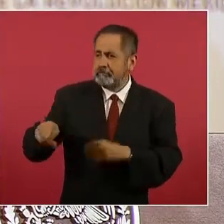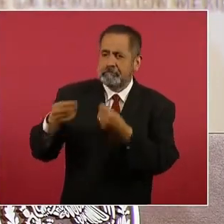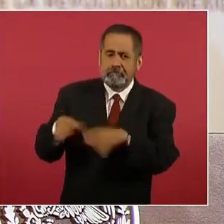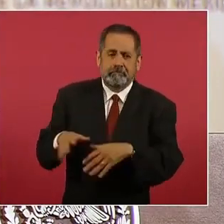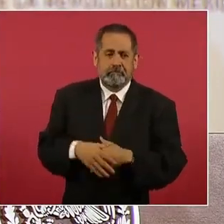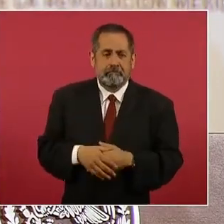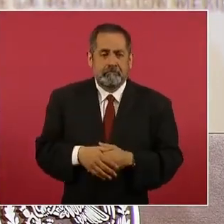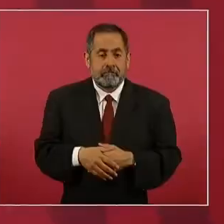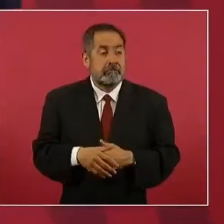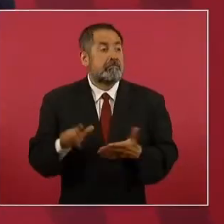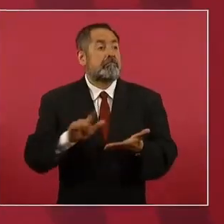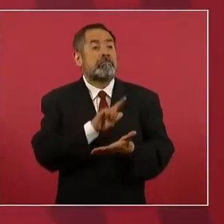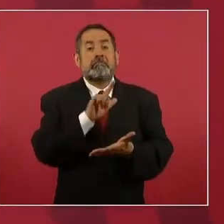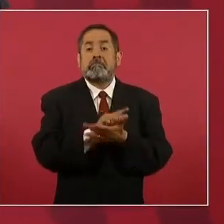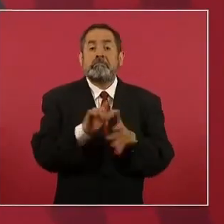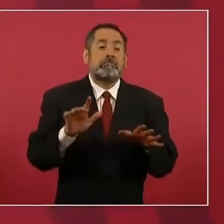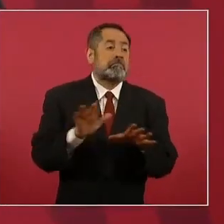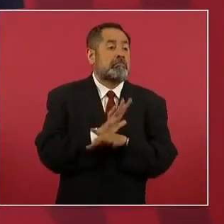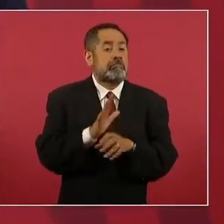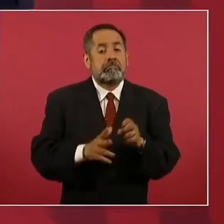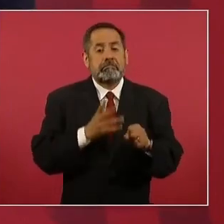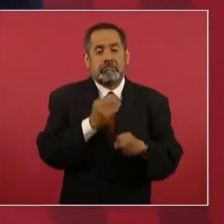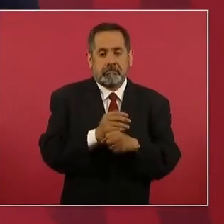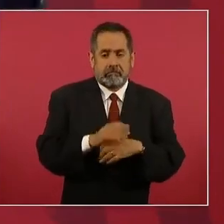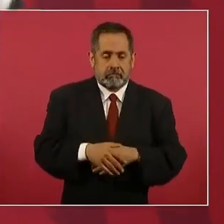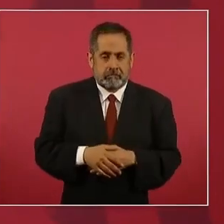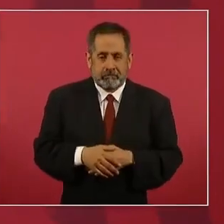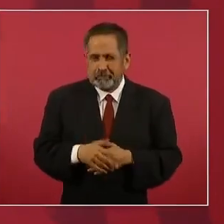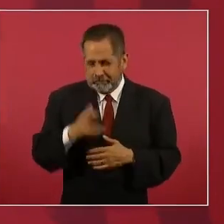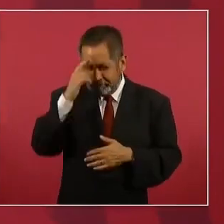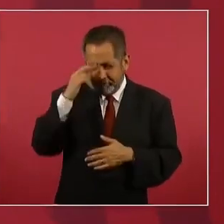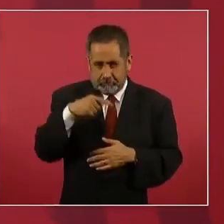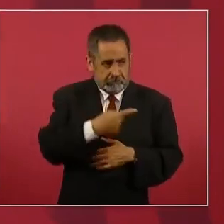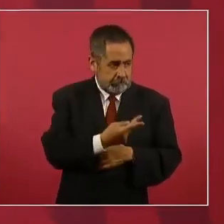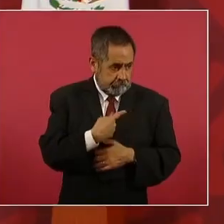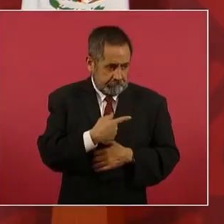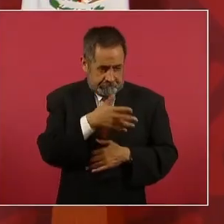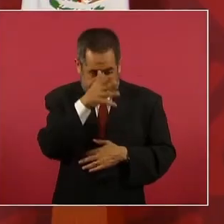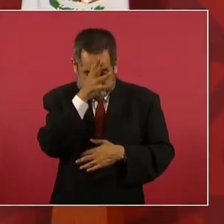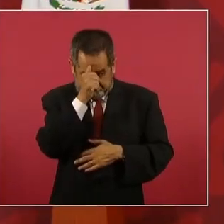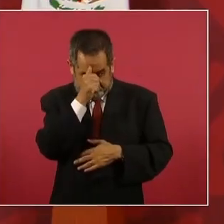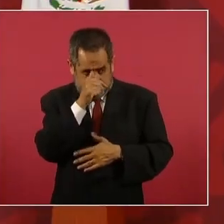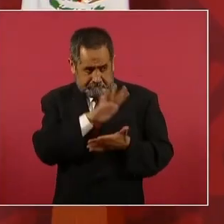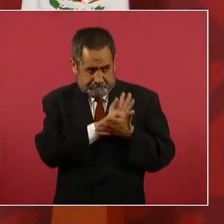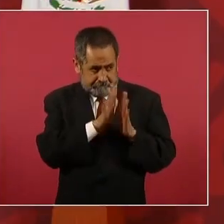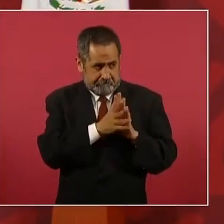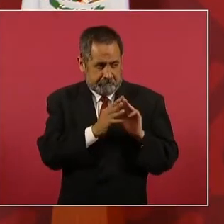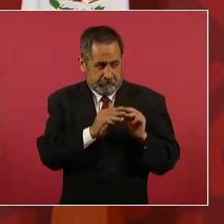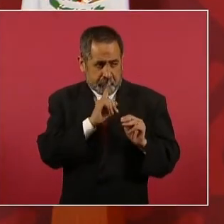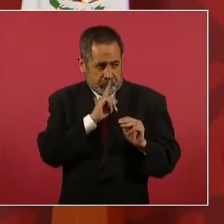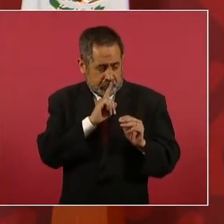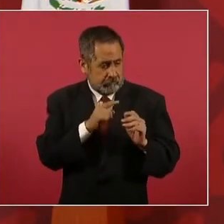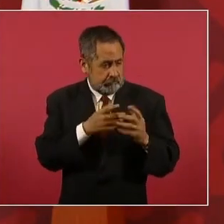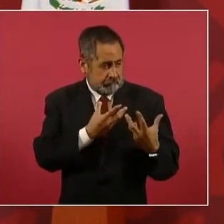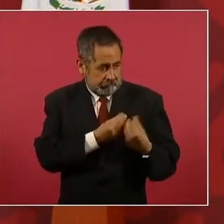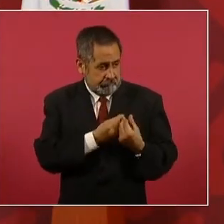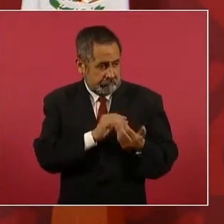hicieron reformas legales, es más, pactaban